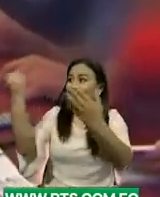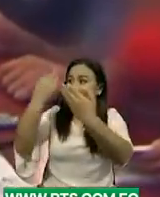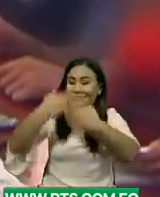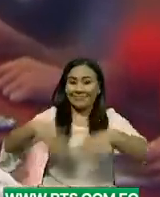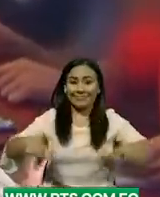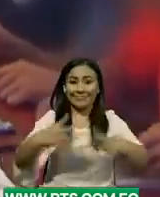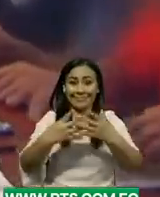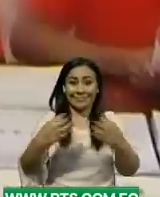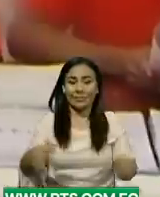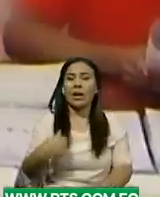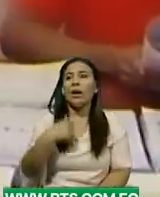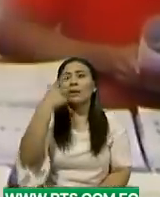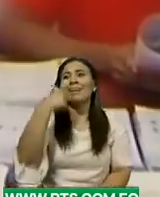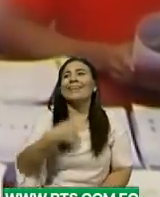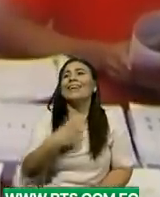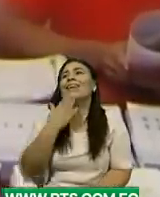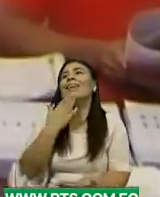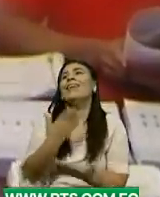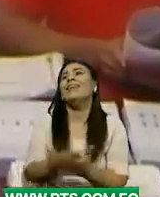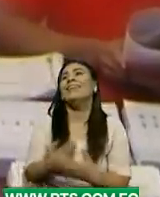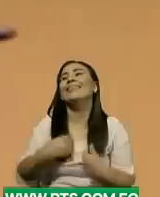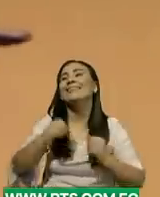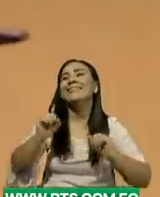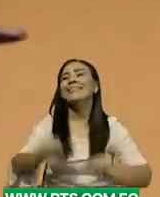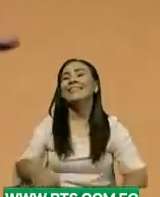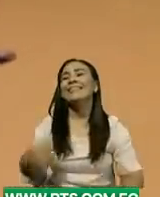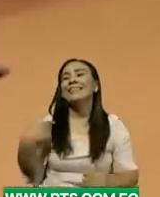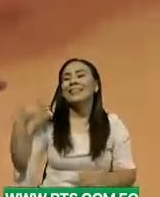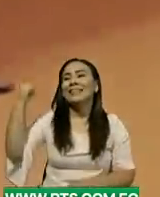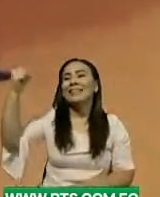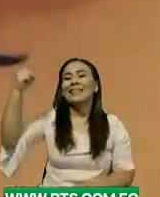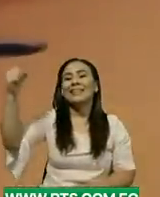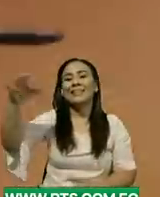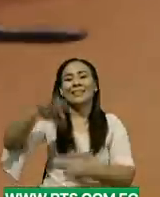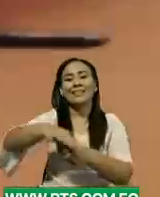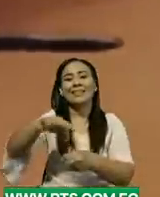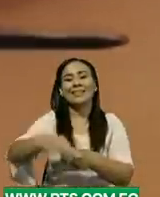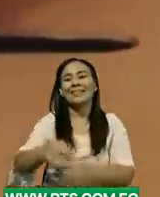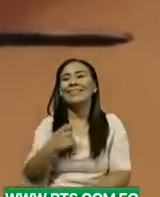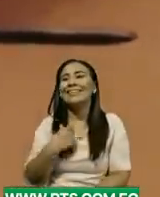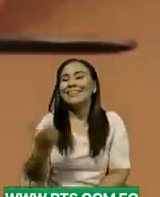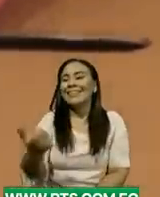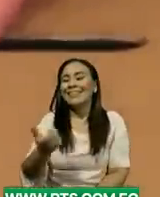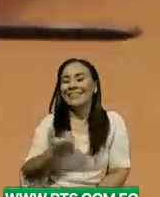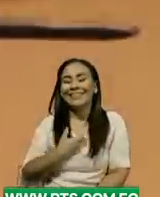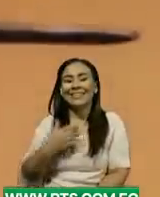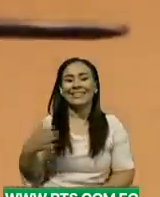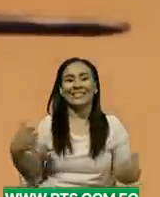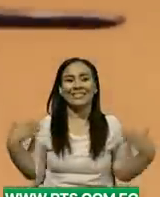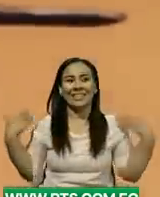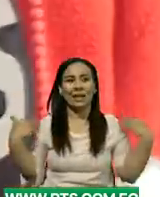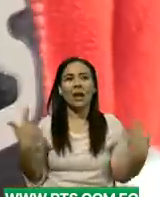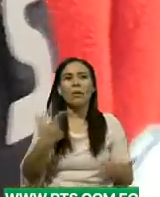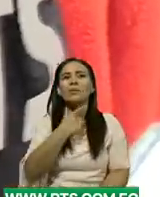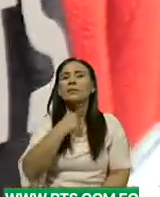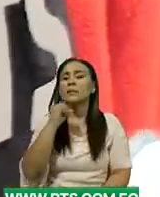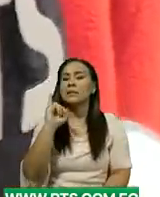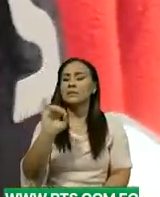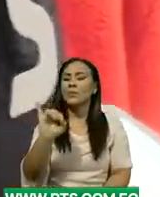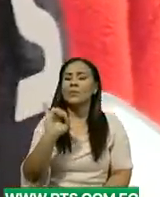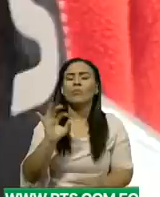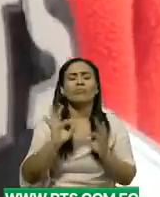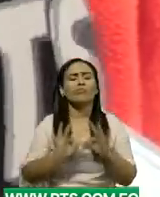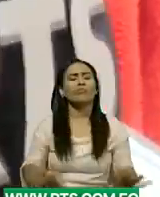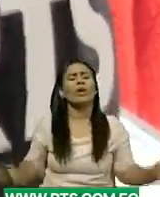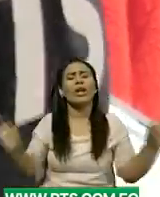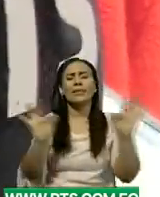expresaron su satisfacción por permitirles ser parte de estas elecciones populares. A mí me parece excelente que se